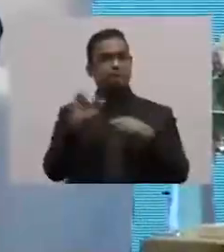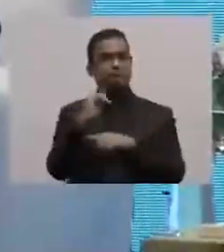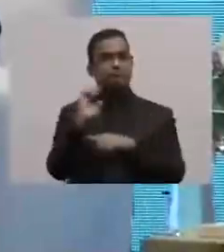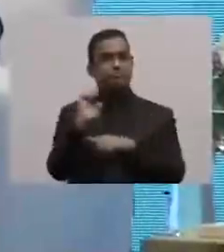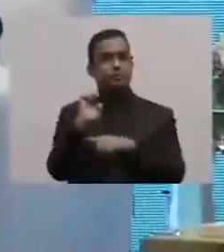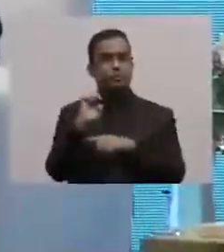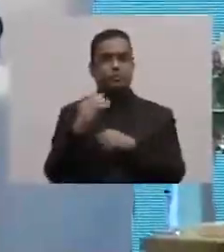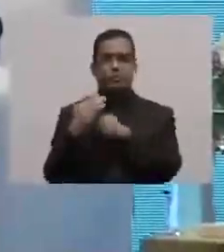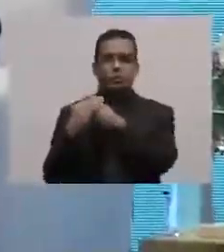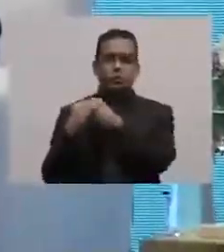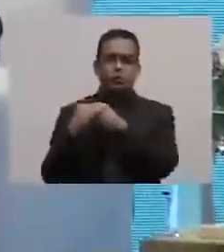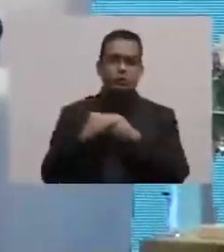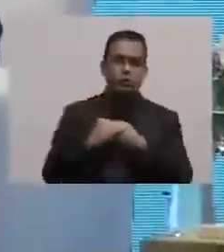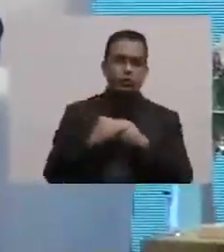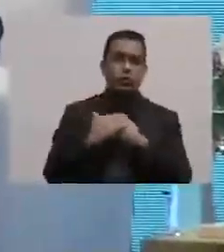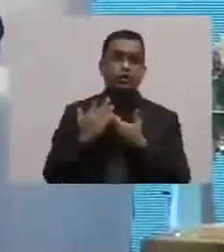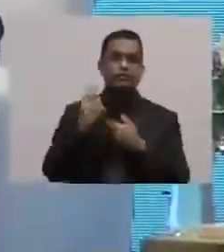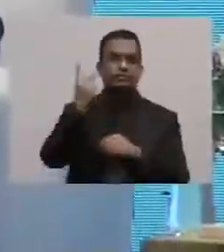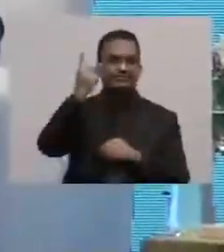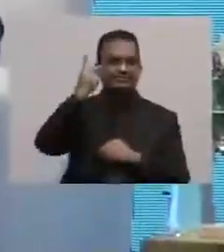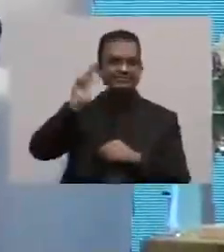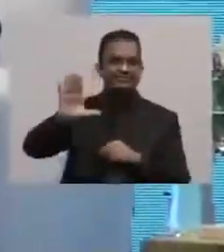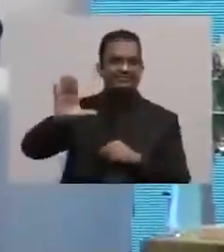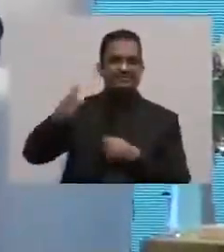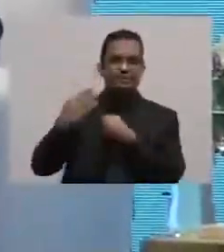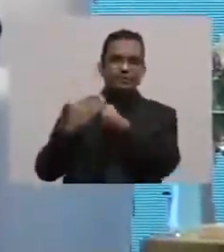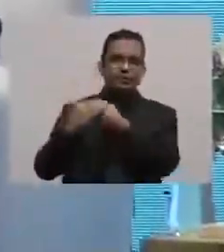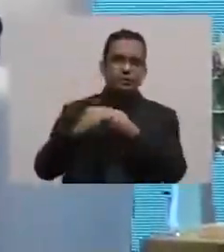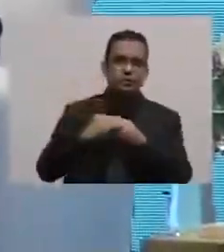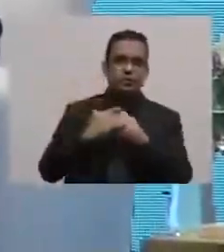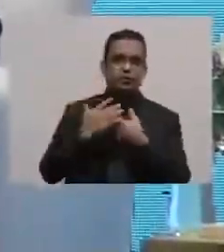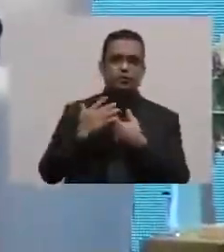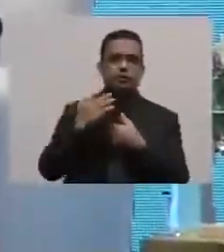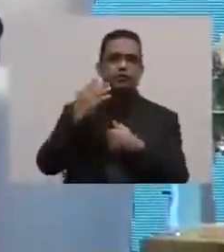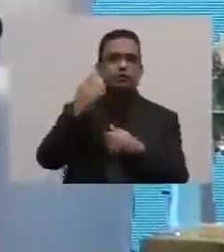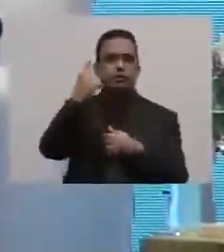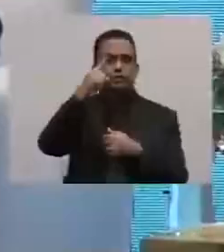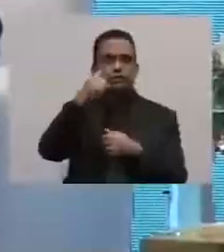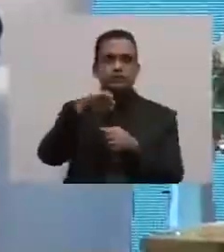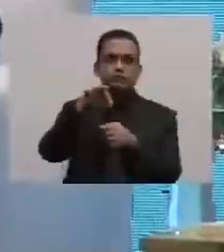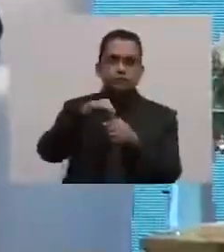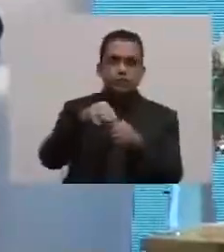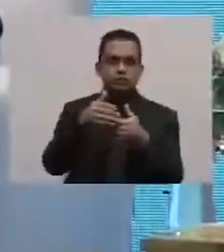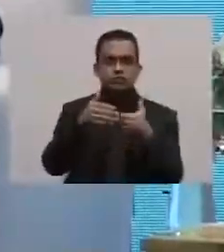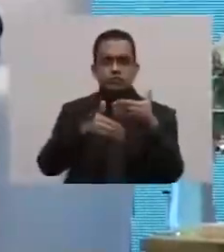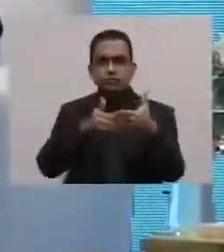la presión de los sectores políticos siempre para limitar la libertad del ejercicio de los medios.